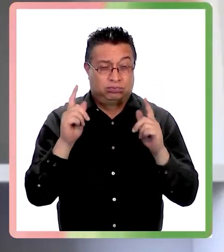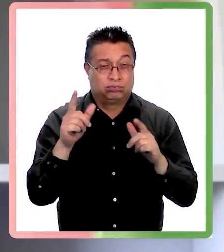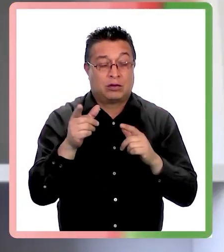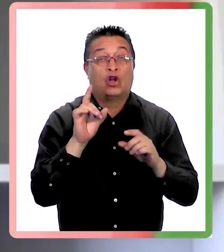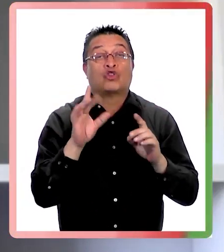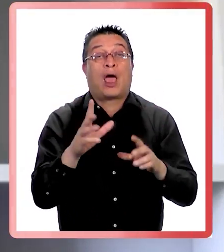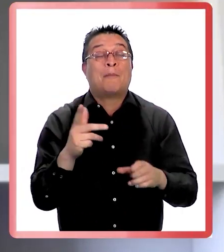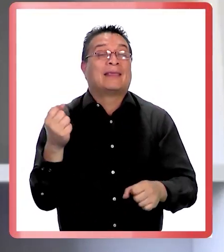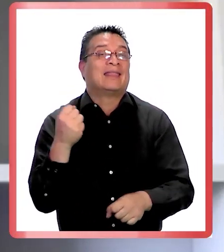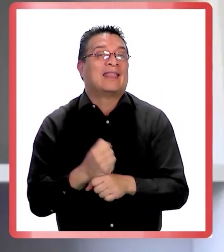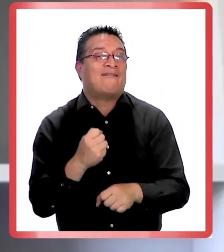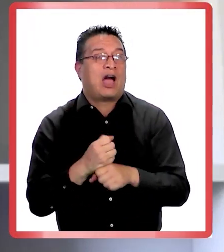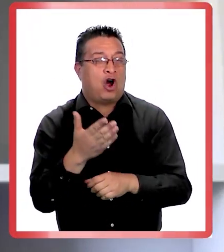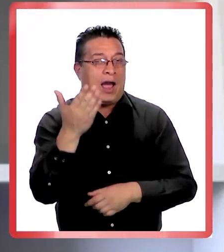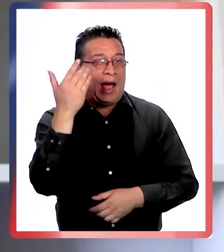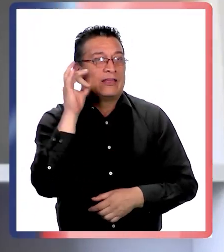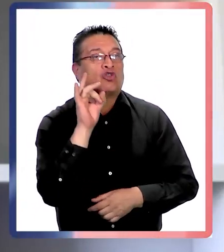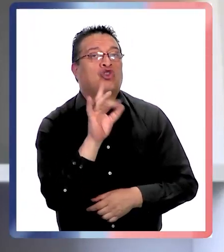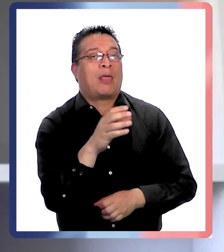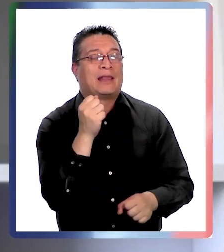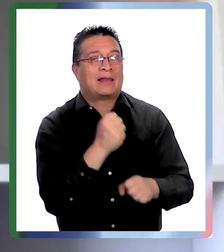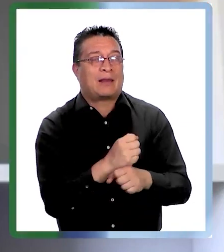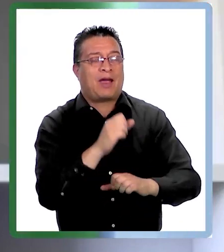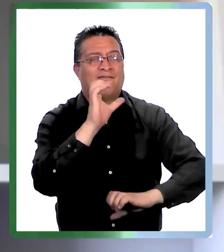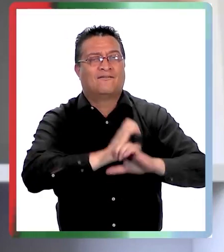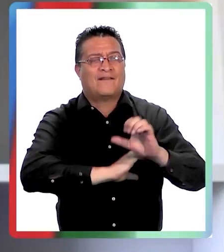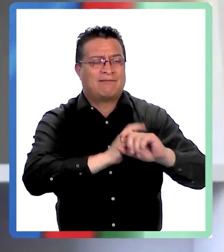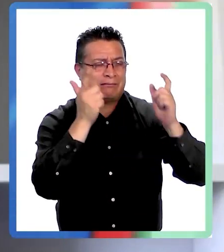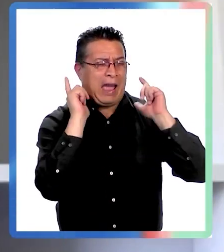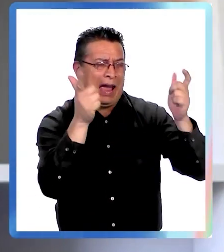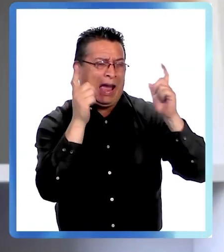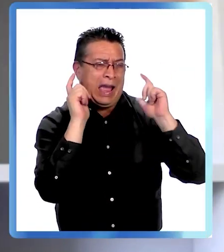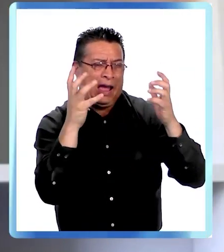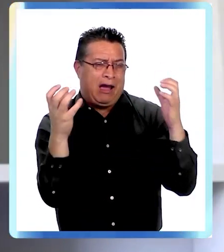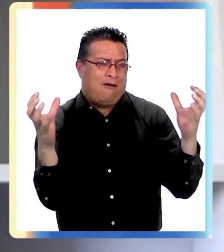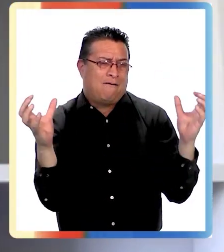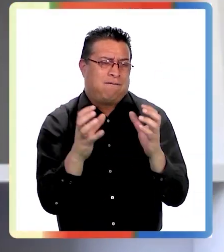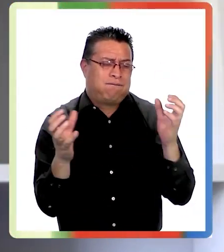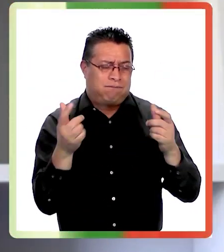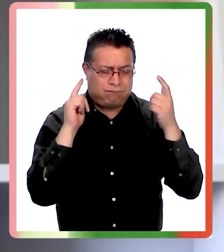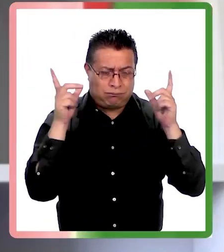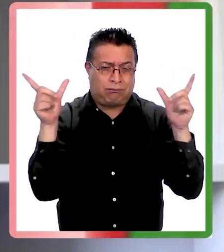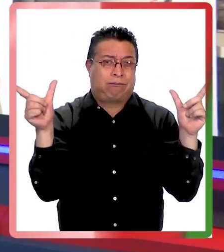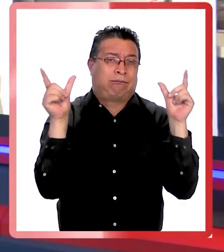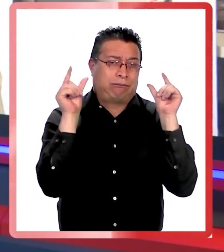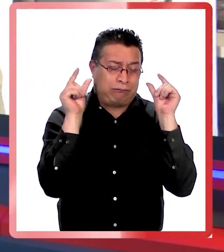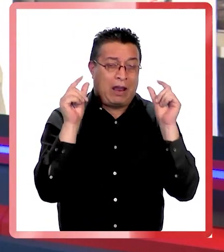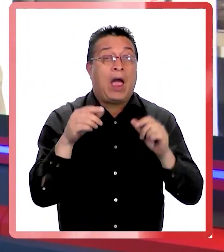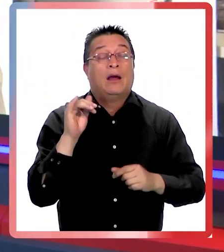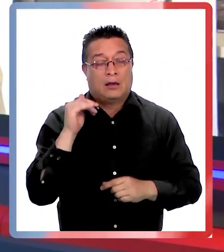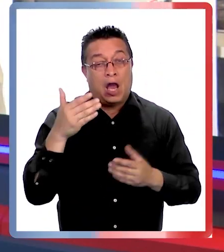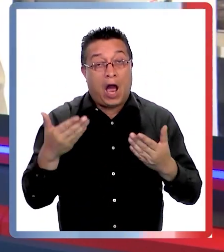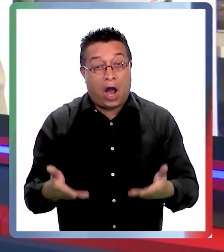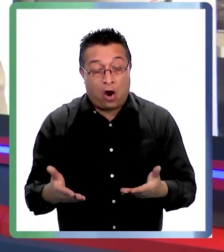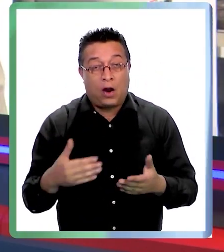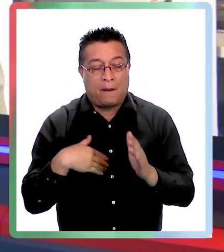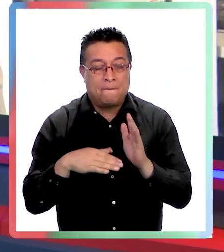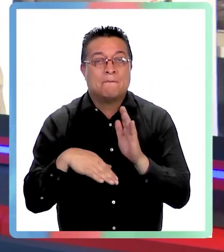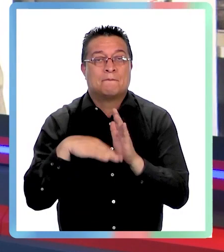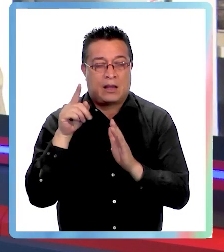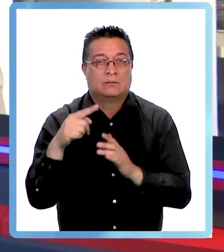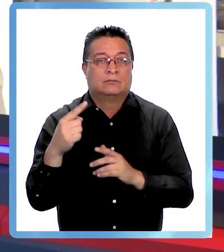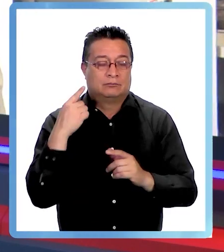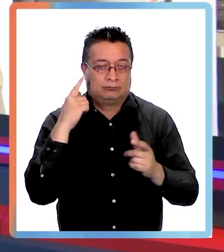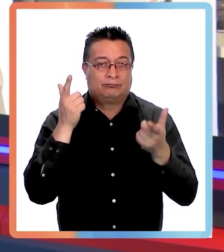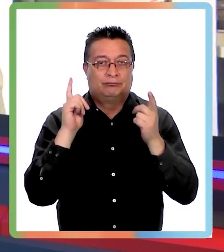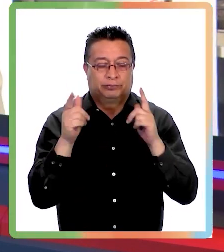ya no es solamente laboral, antes era como una cosa bien laboral de las fábricas, de lugares donde había mucho ruido, pero hoy día estamos súper